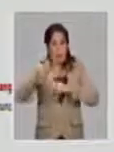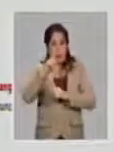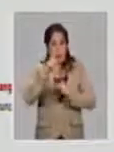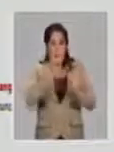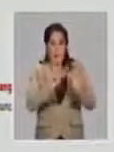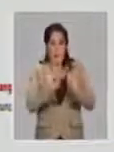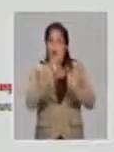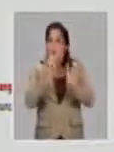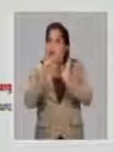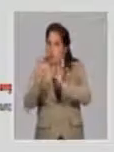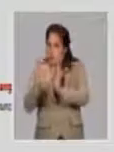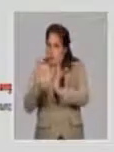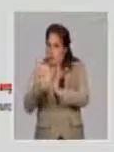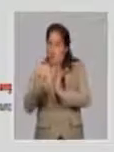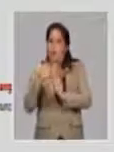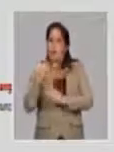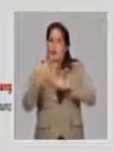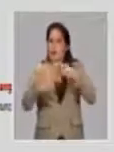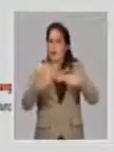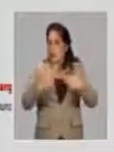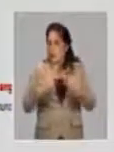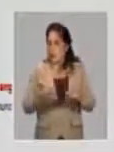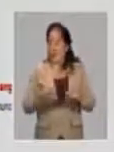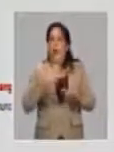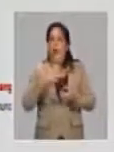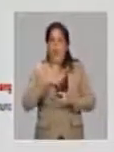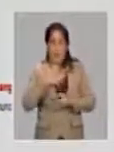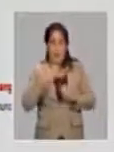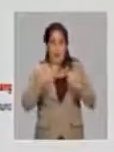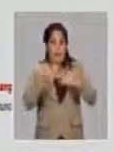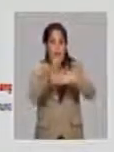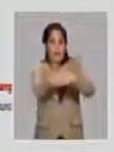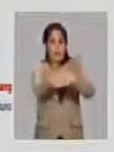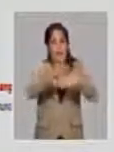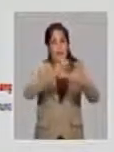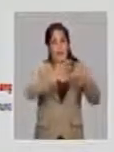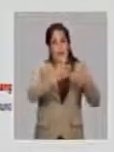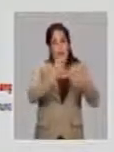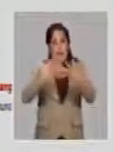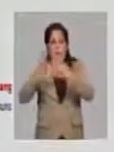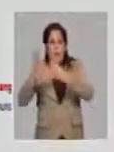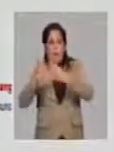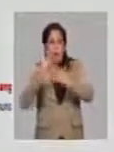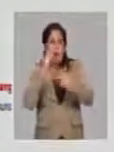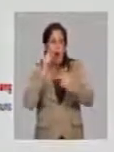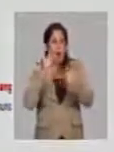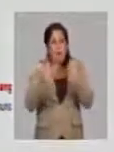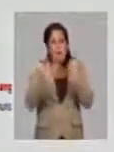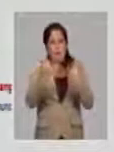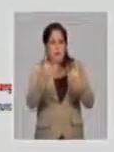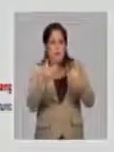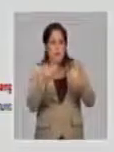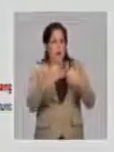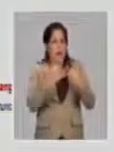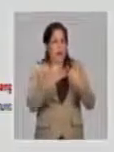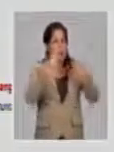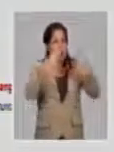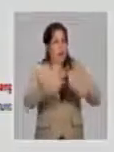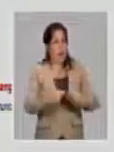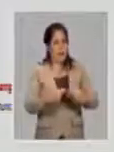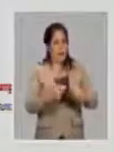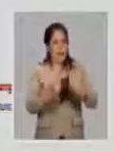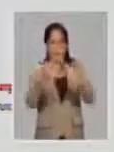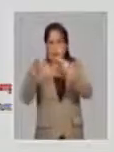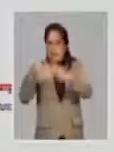clínico fase 1-2, que lo diseñamos en aras de poder tener diferentes variables y opciones para tomas